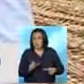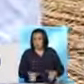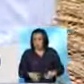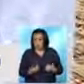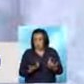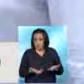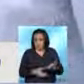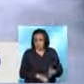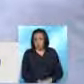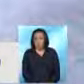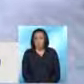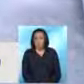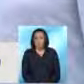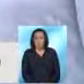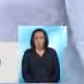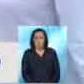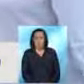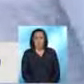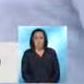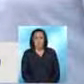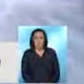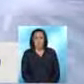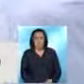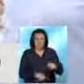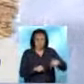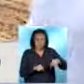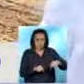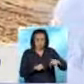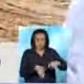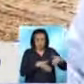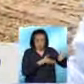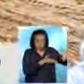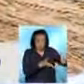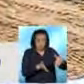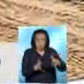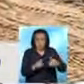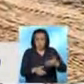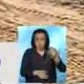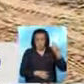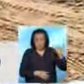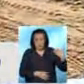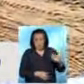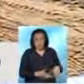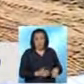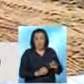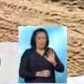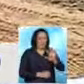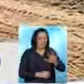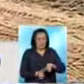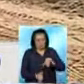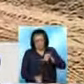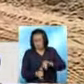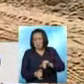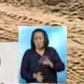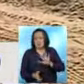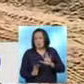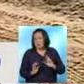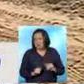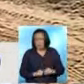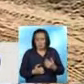en el cauce de esta quebrada? Los históricos de esta quebrada que cargaba en época de niño era de 5 a 10 metros cúbicos por